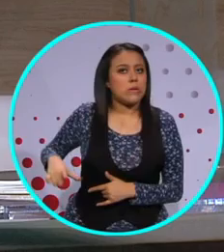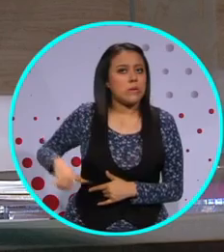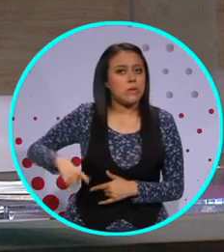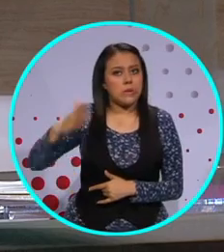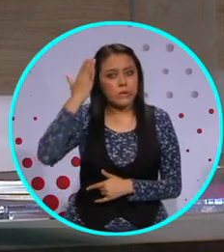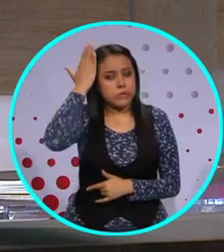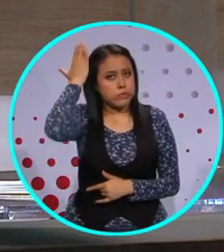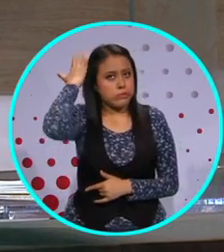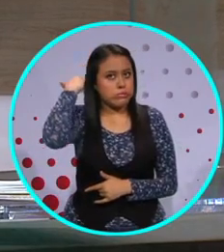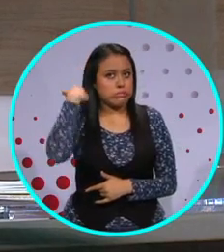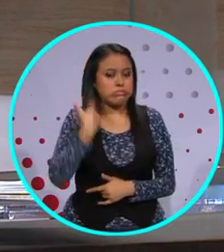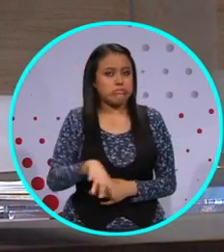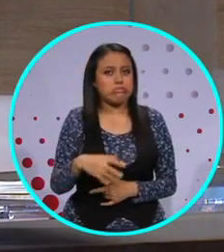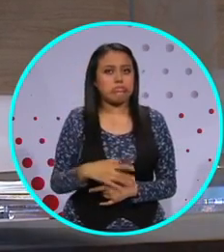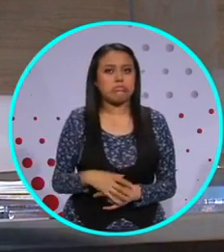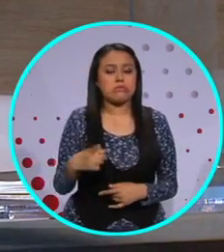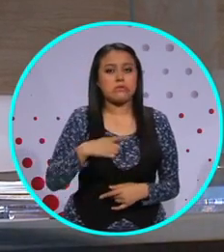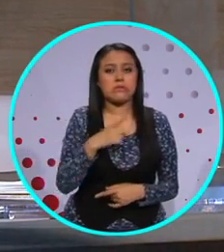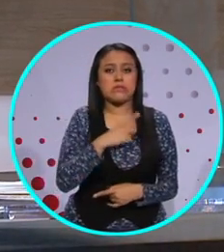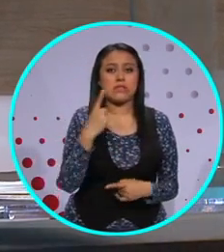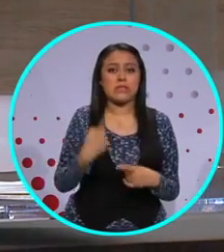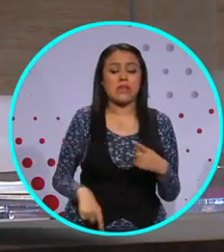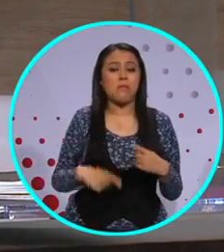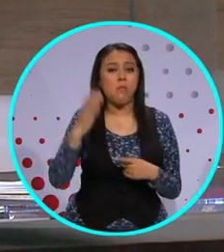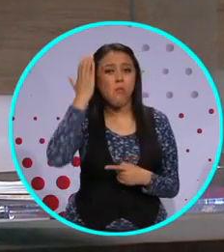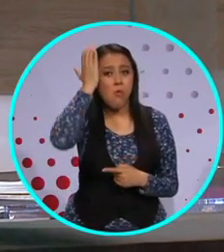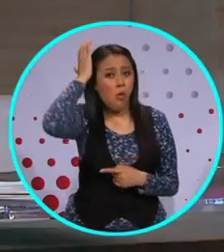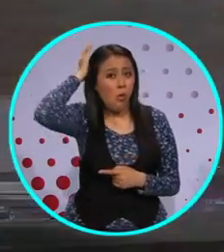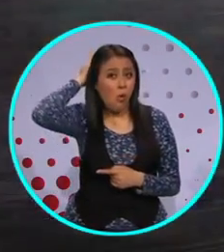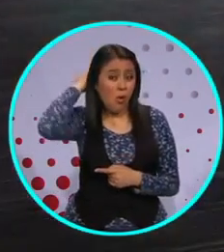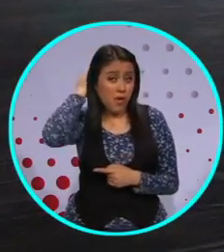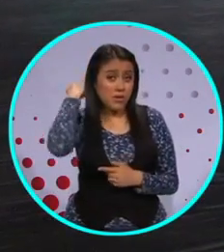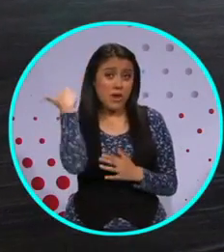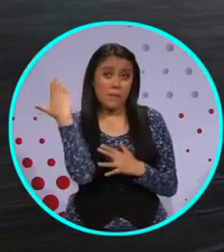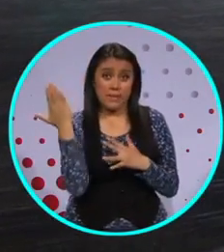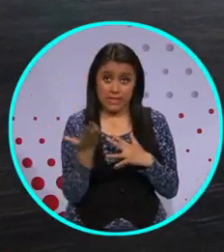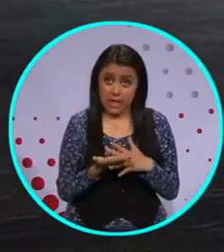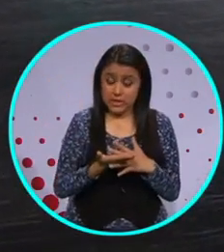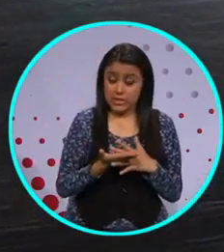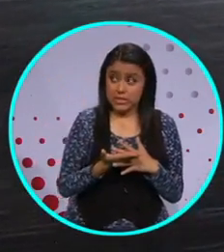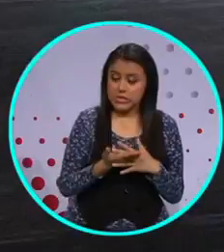soy sacar a medio morelos medio morelos habrá dañado a morelos